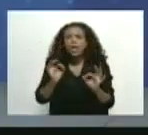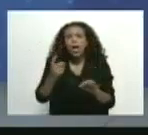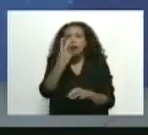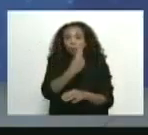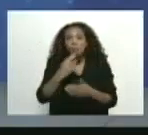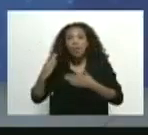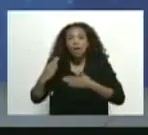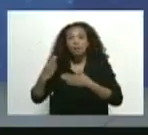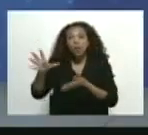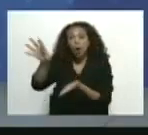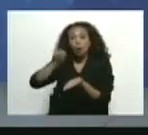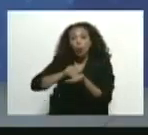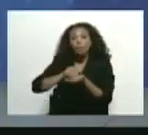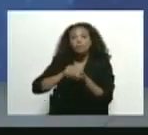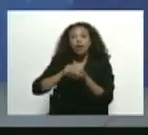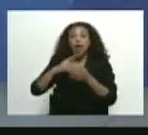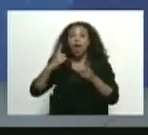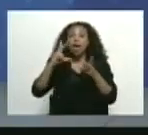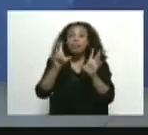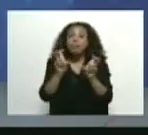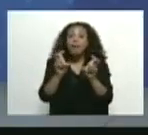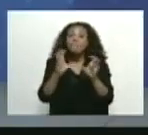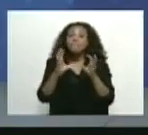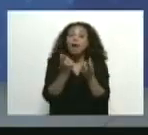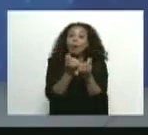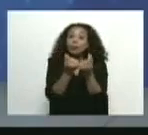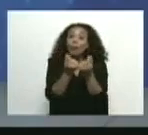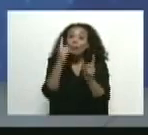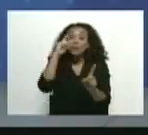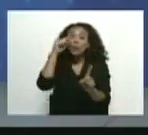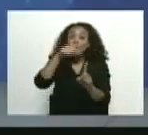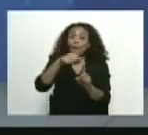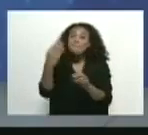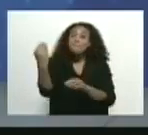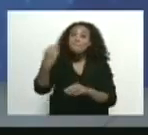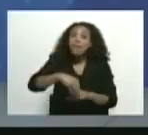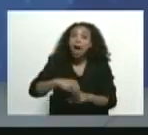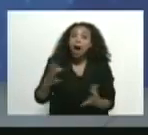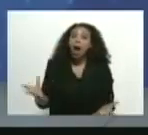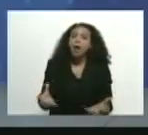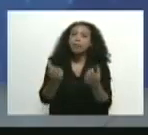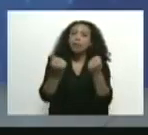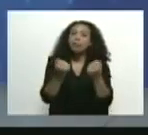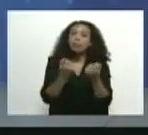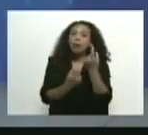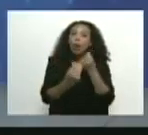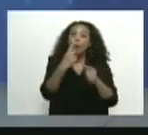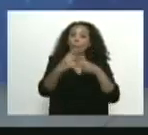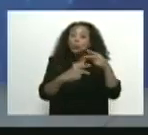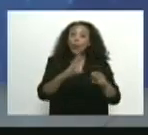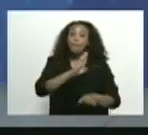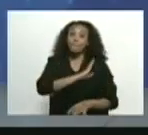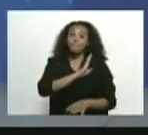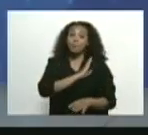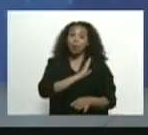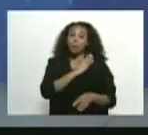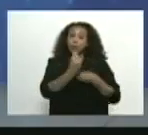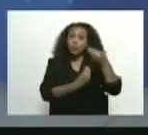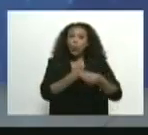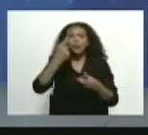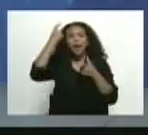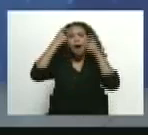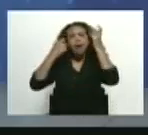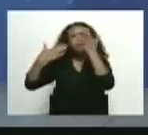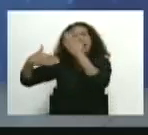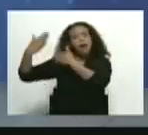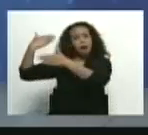sus orientaciones e instrucciones sobre el tema económico. Y más con rescatando esa caracterización que hizo nuestro